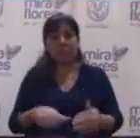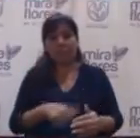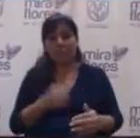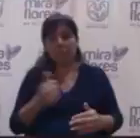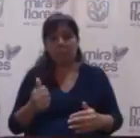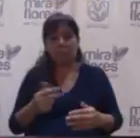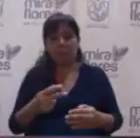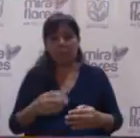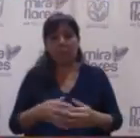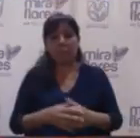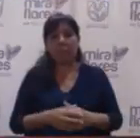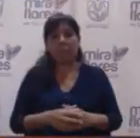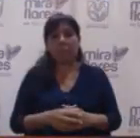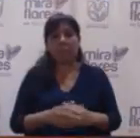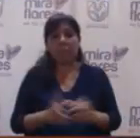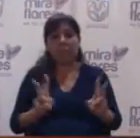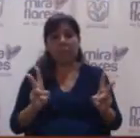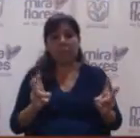favor.